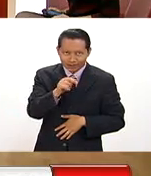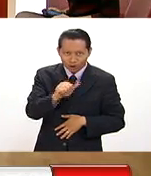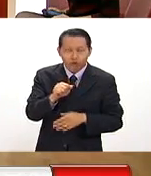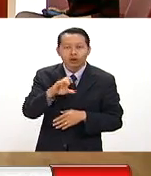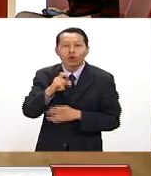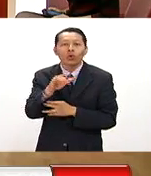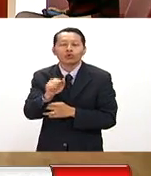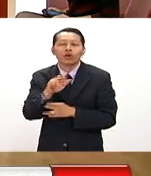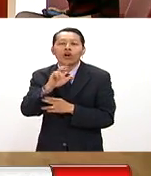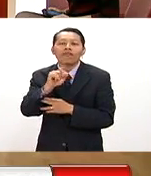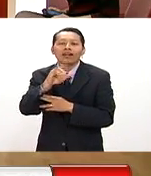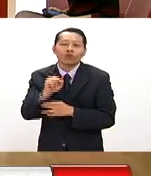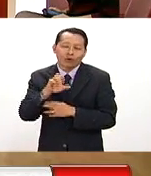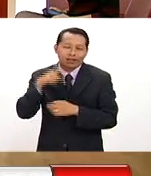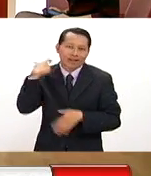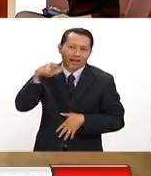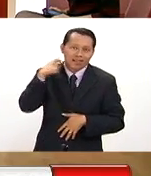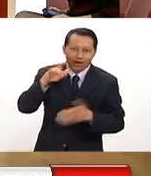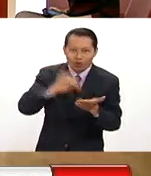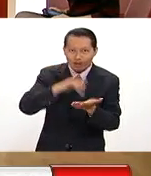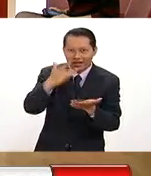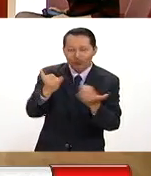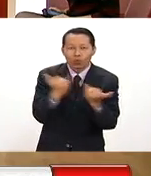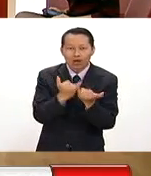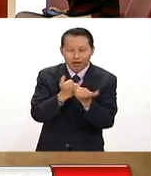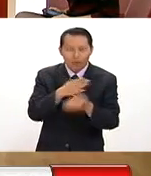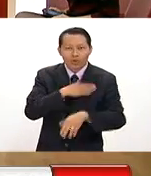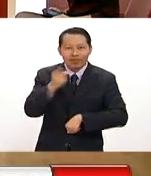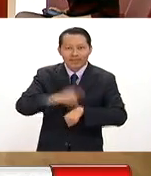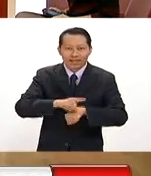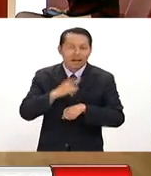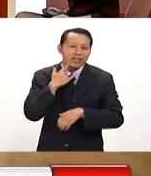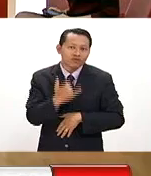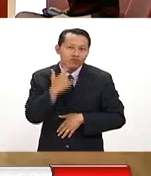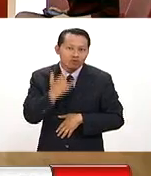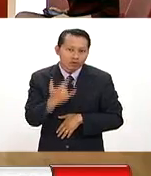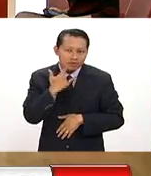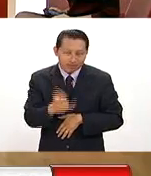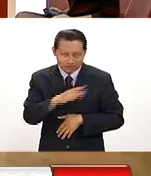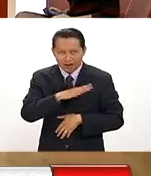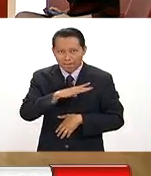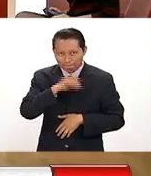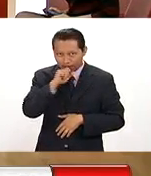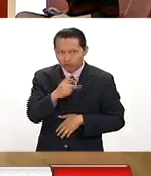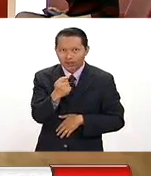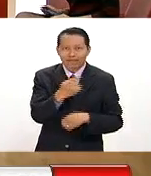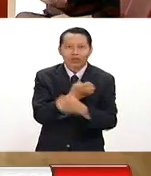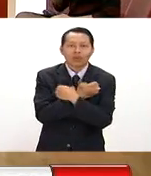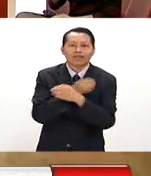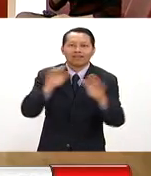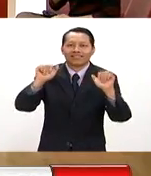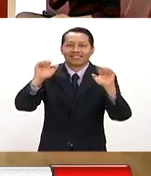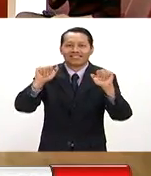don Roberto allá en Querétaro. Gracias. Y que tenga un excelente día. Este es un esfuerzo informativo de Televisión Educativa. Hasta luego.